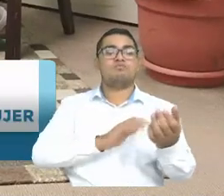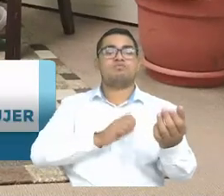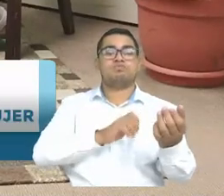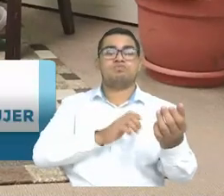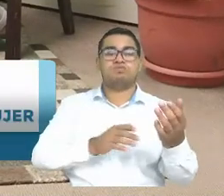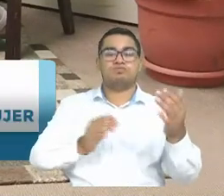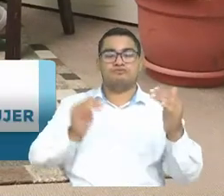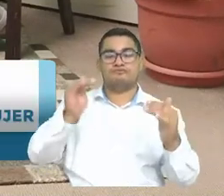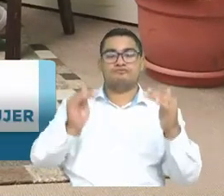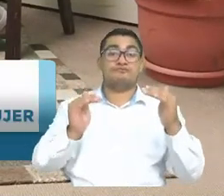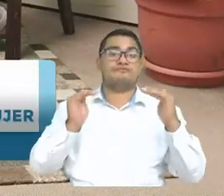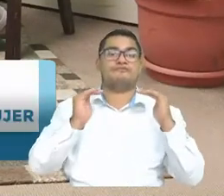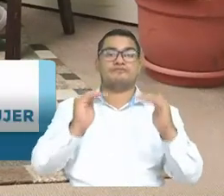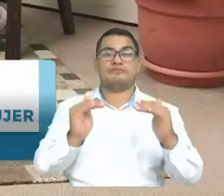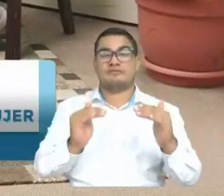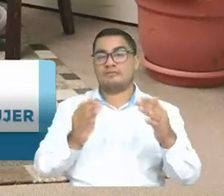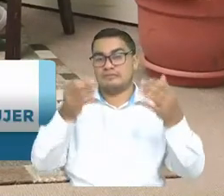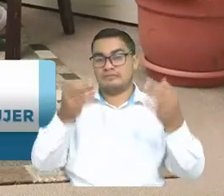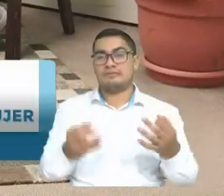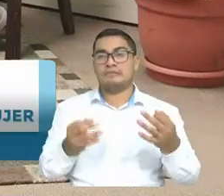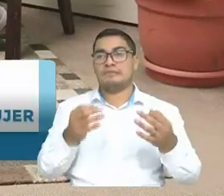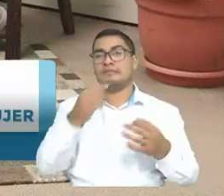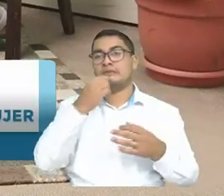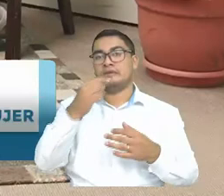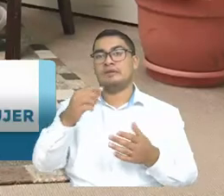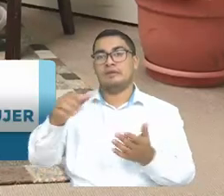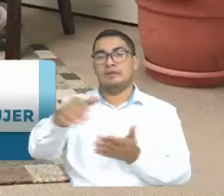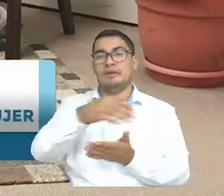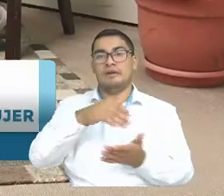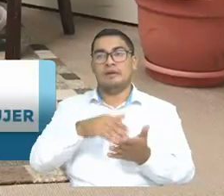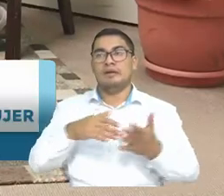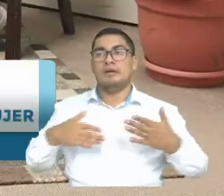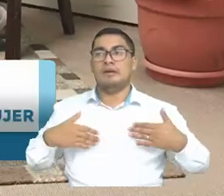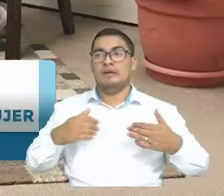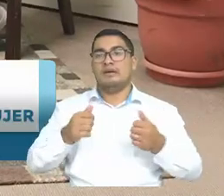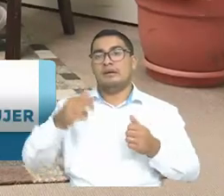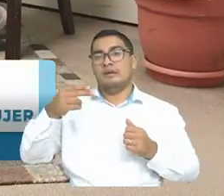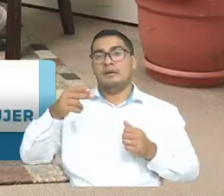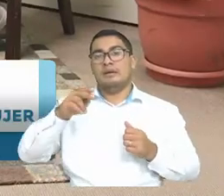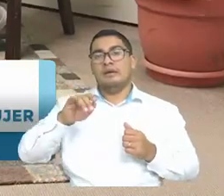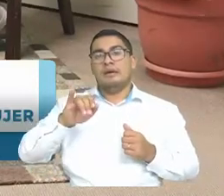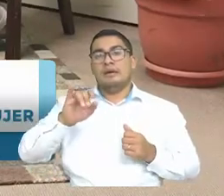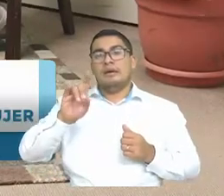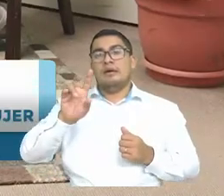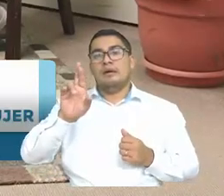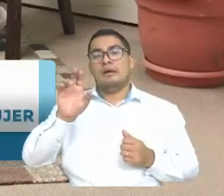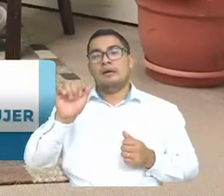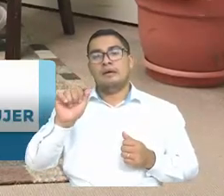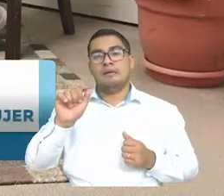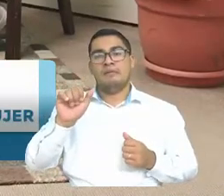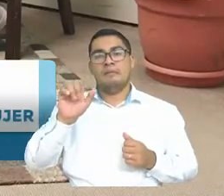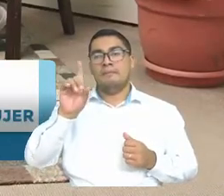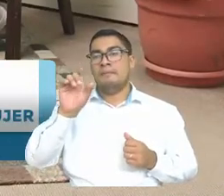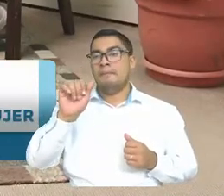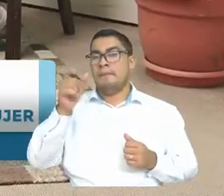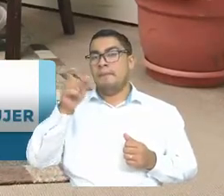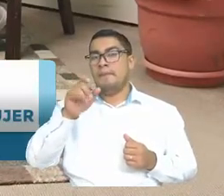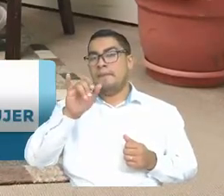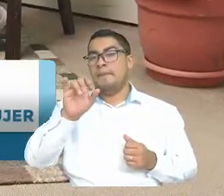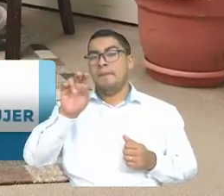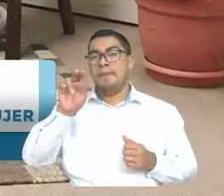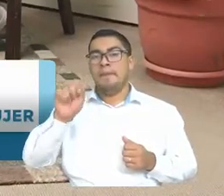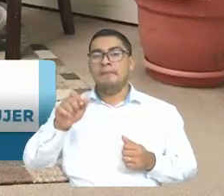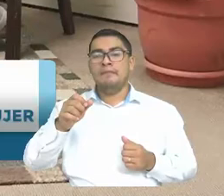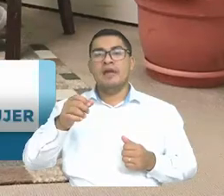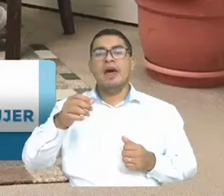Yeah. Por lo general, en unidades de salud usamos la hidralazina, ¿verdad? De que nos ayuda a